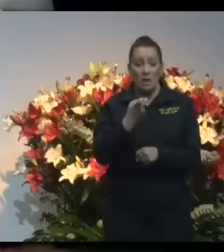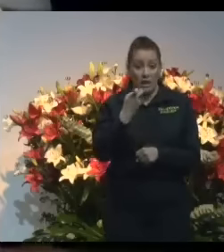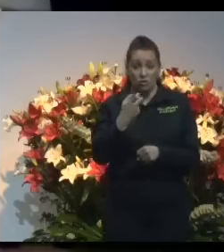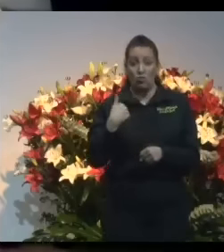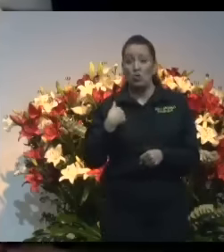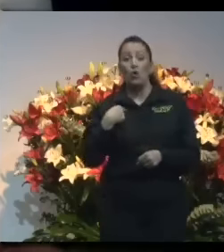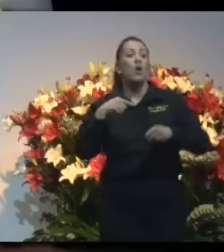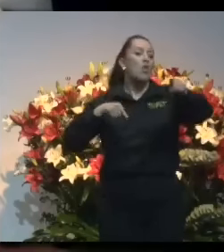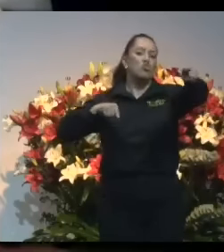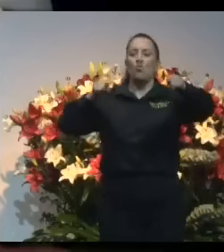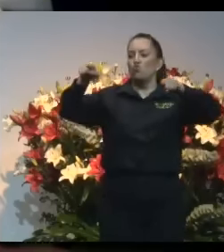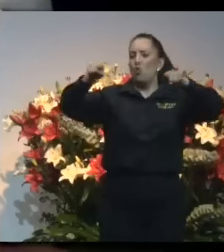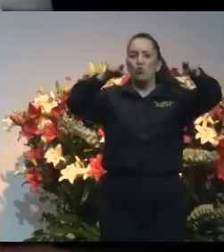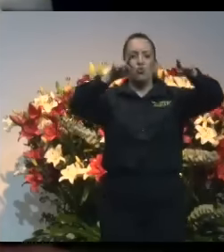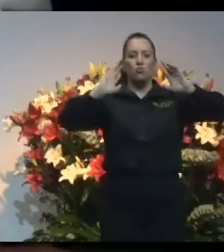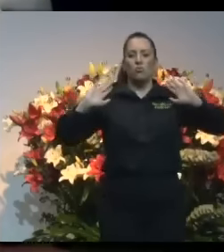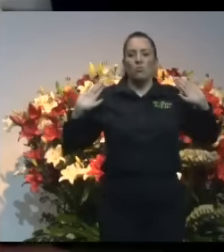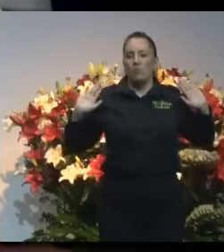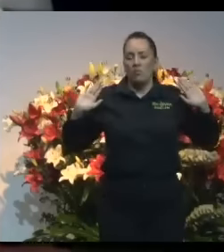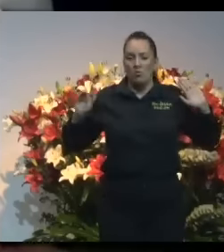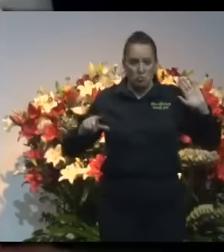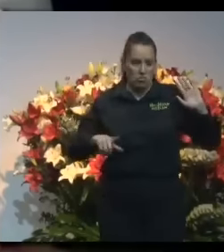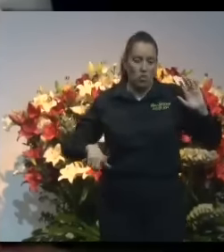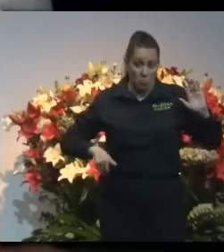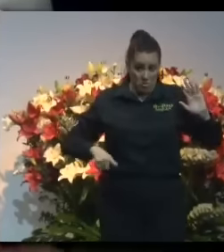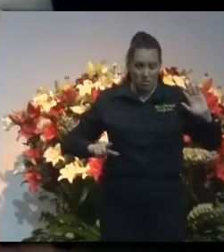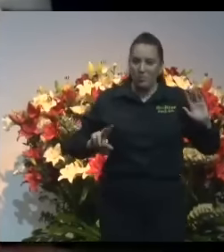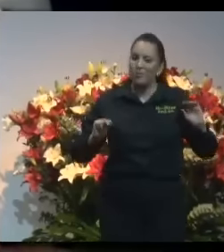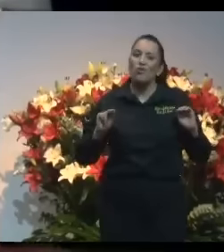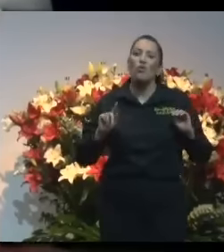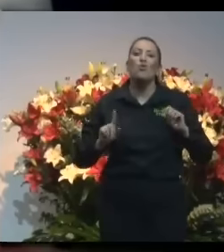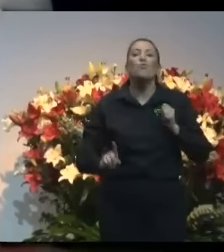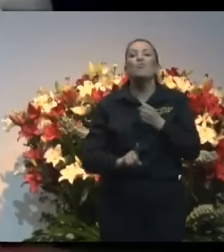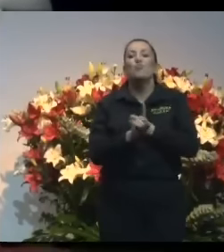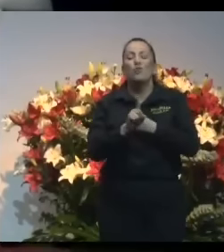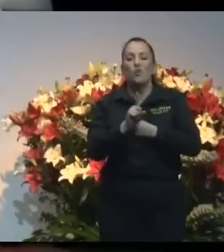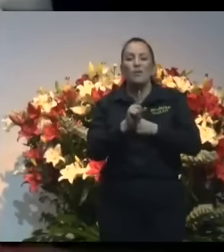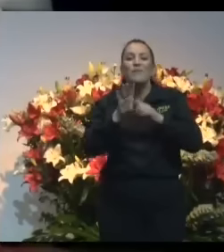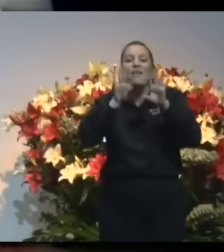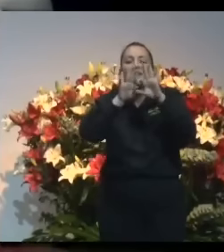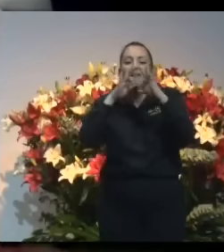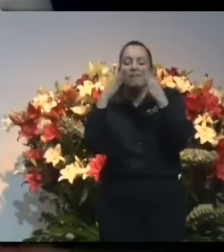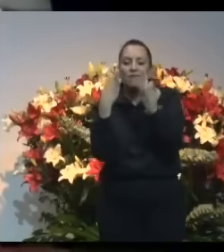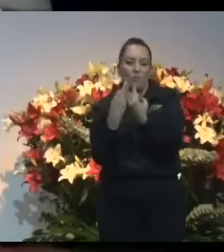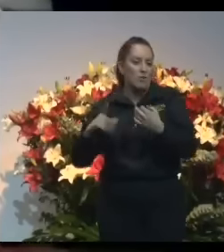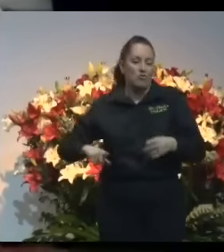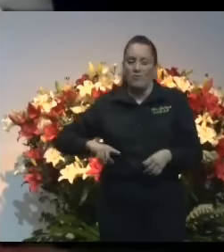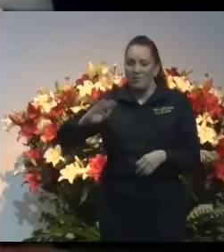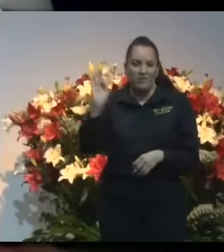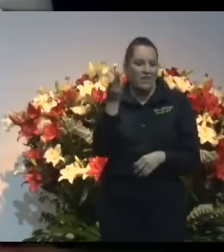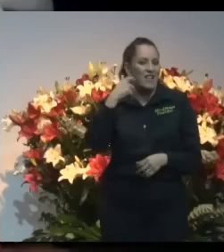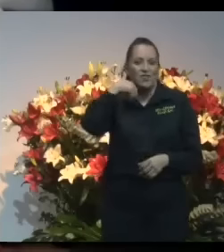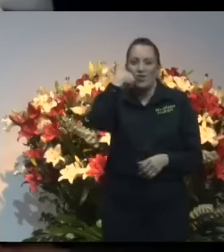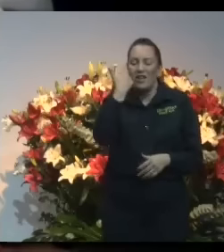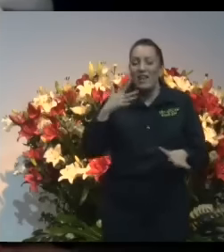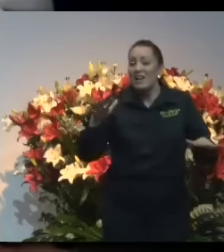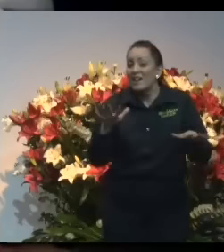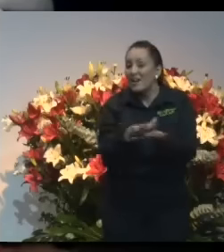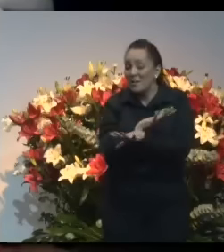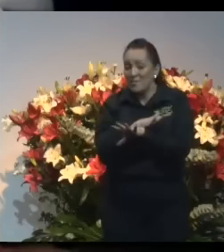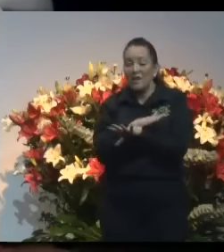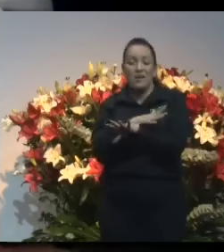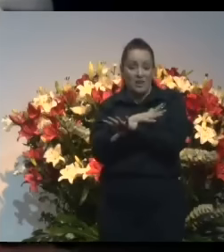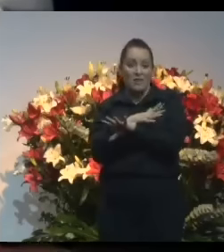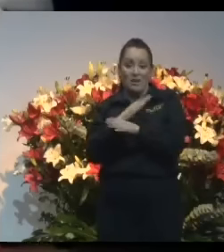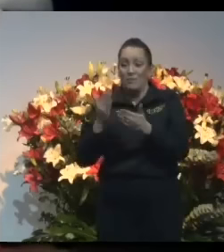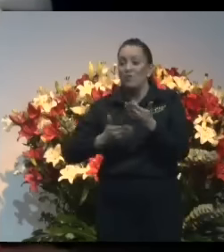gobernador. Lo que está mal es la estrategia. El gobierno federal no quiso cambiar la estrategia. Aquí con el senador Emilio Álvarez y Casa